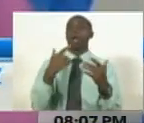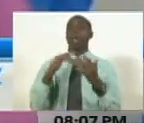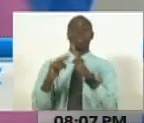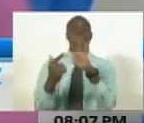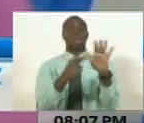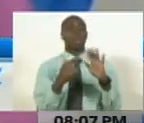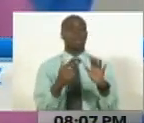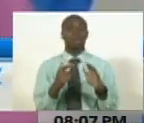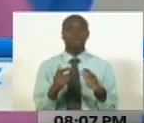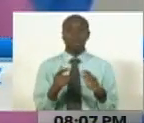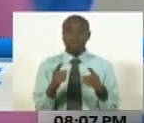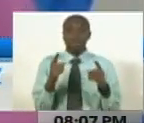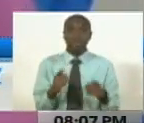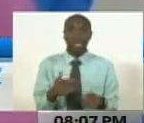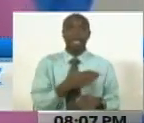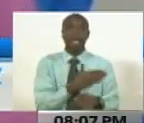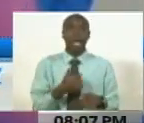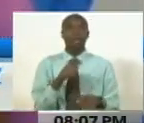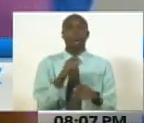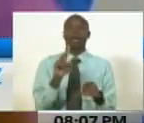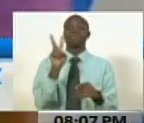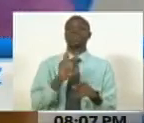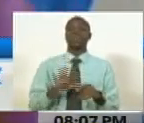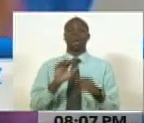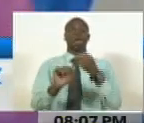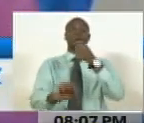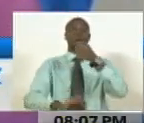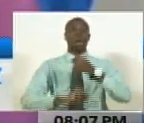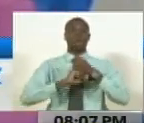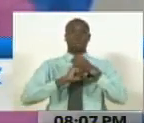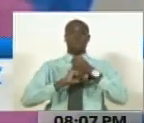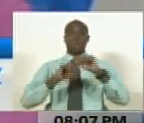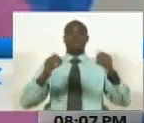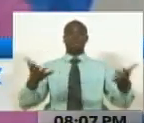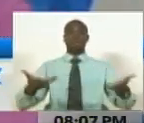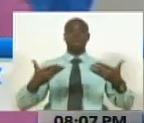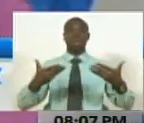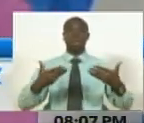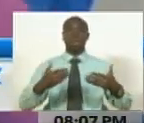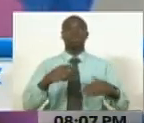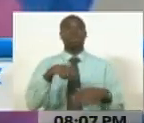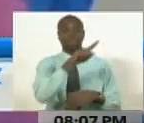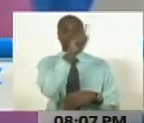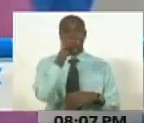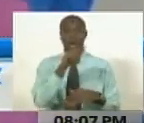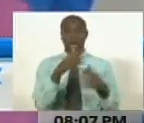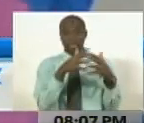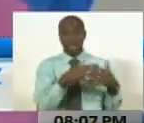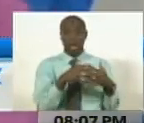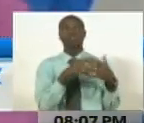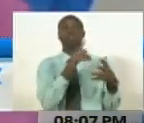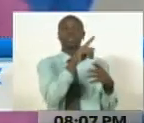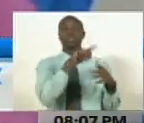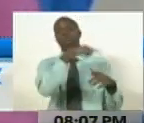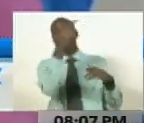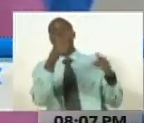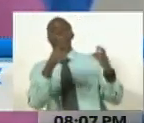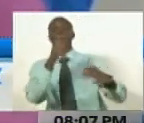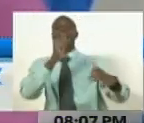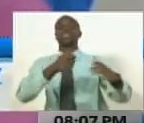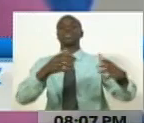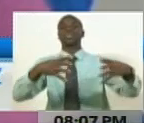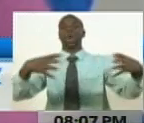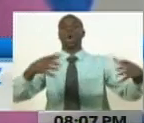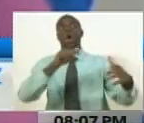realmente tiene que ayudar a Venezuela y tal de los Estados Unidos, el Departamento del Tesoro,